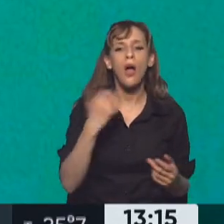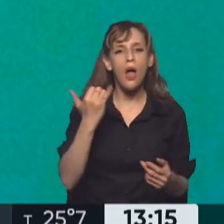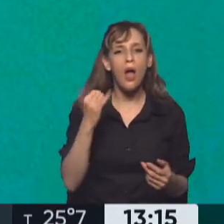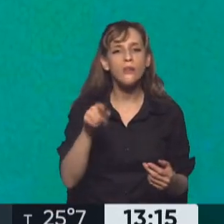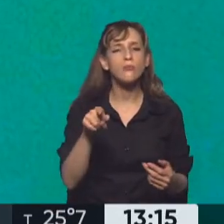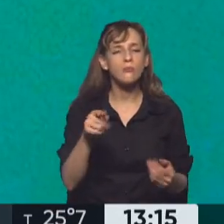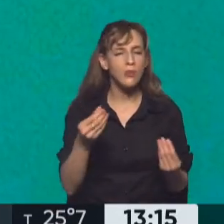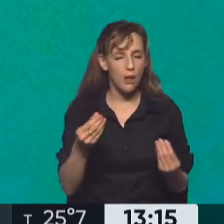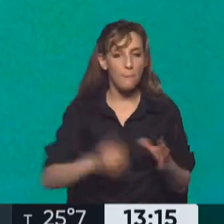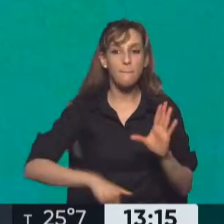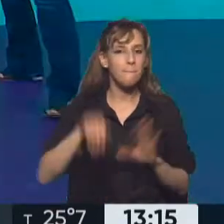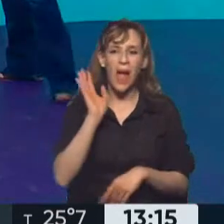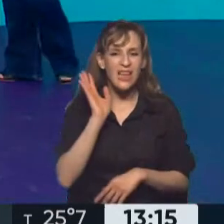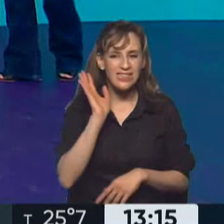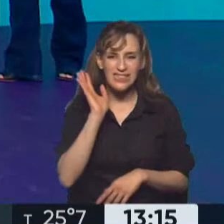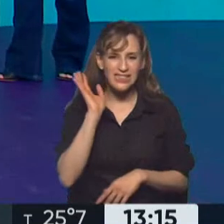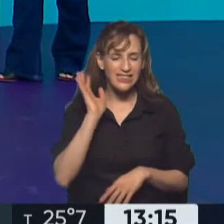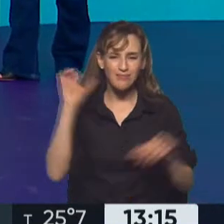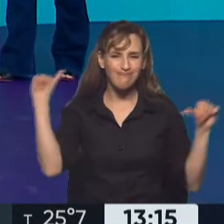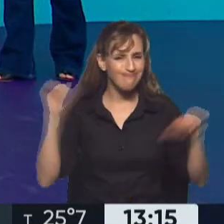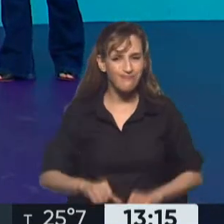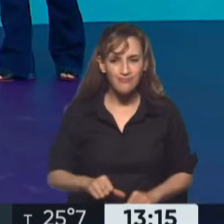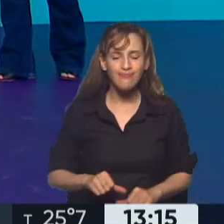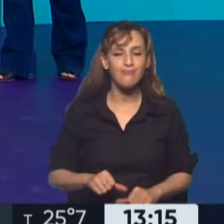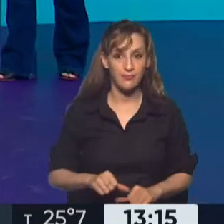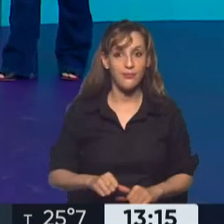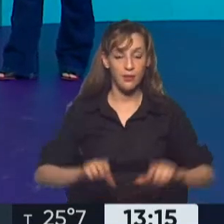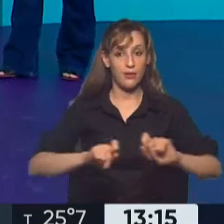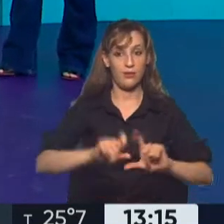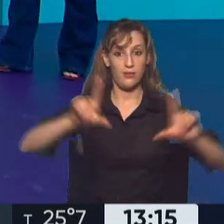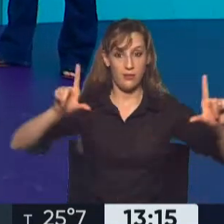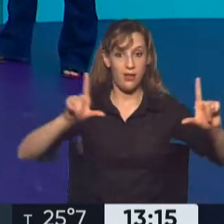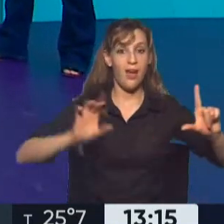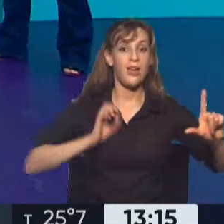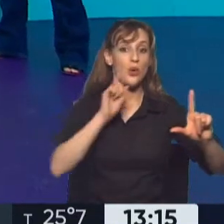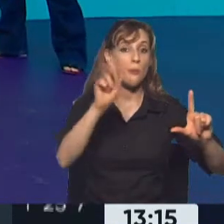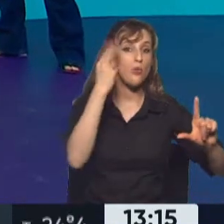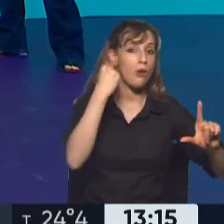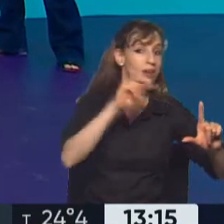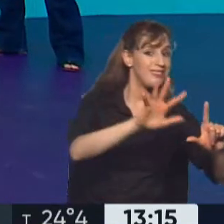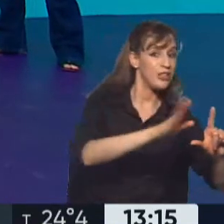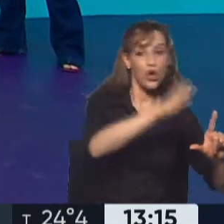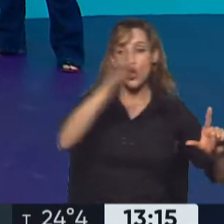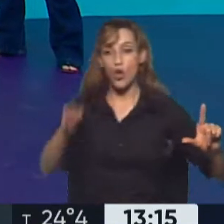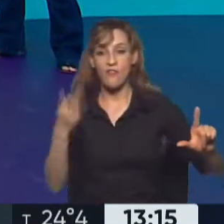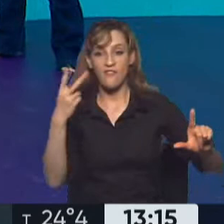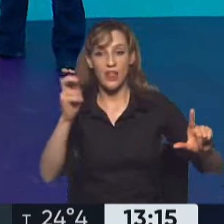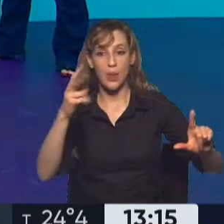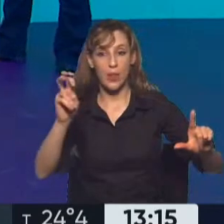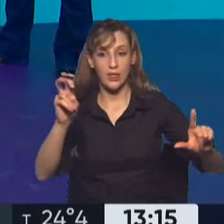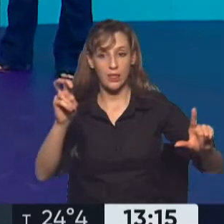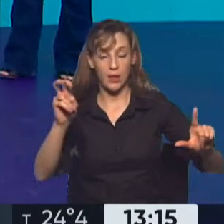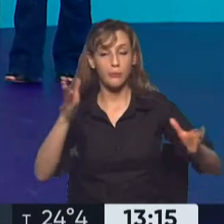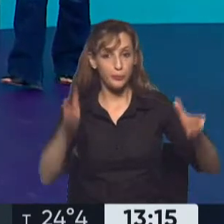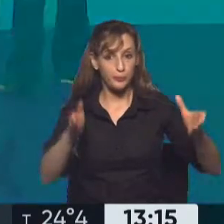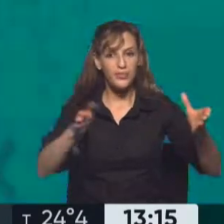más empeoró durante la pandemia, acá vemos este gráfico va de 1995 hasta el 2020 y después del 2020 pega un saltito. ¿Saben